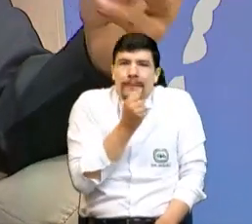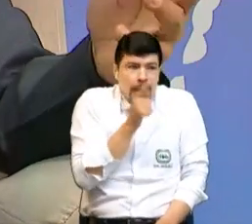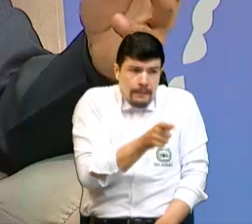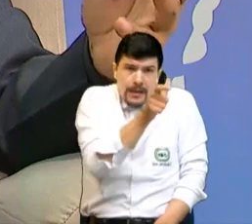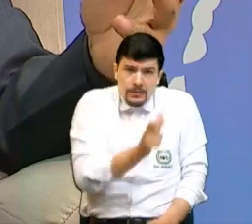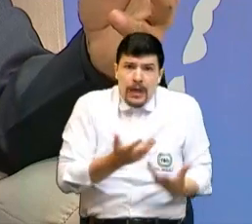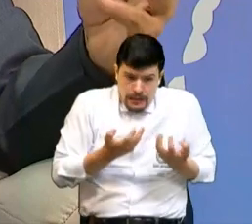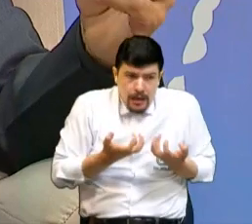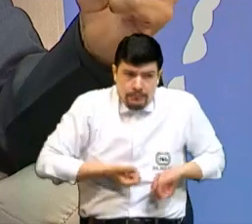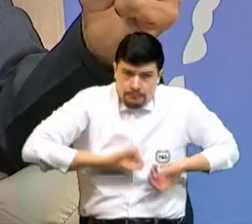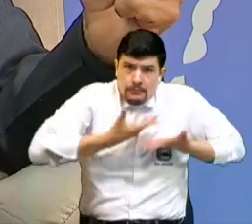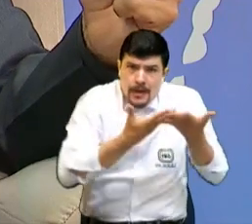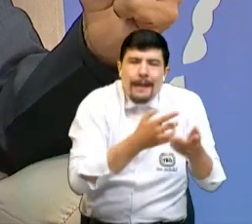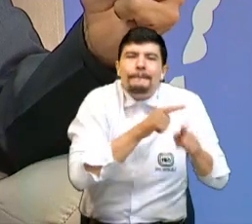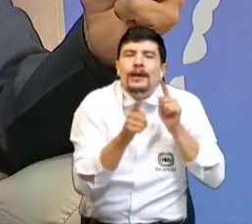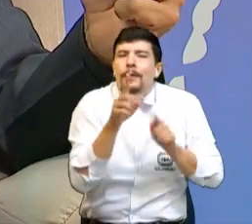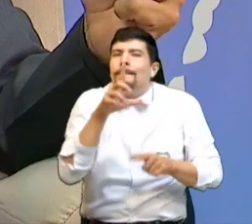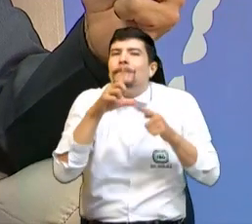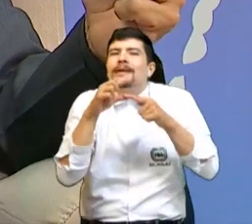están reticentes